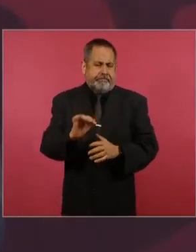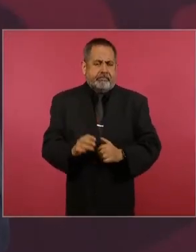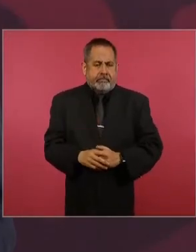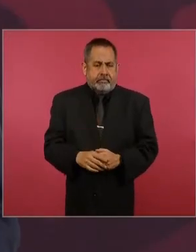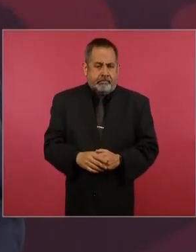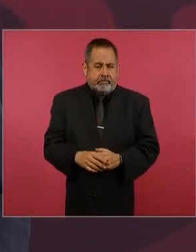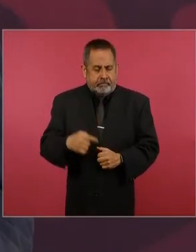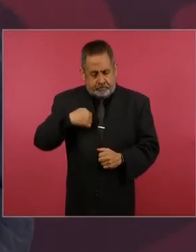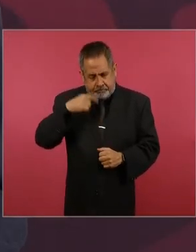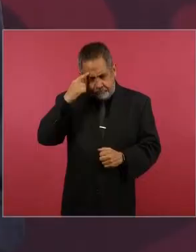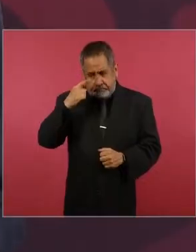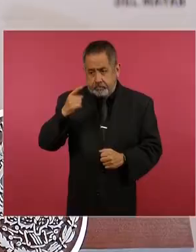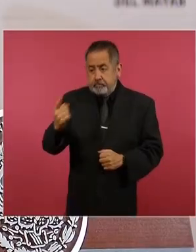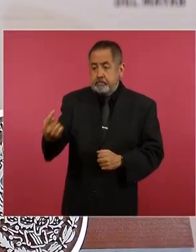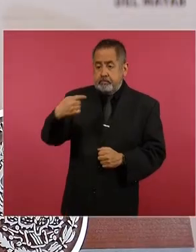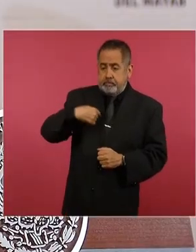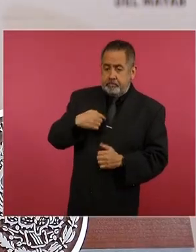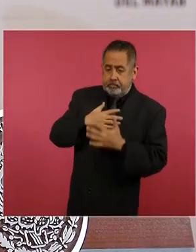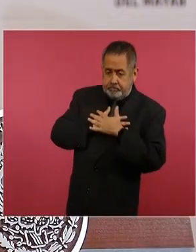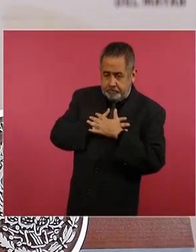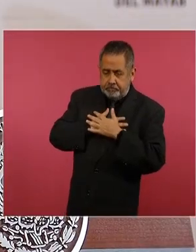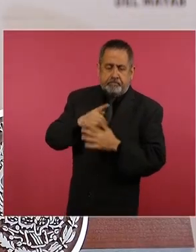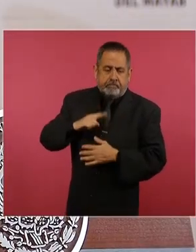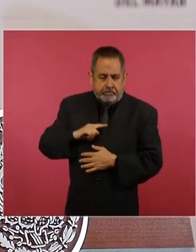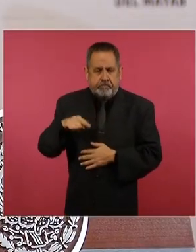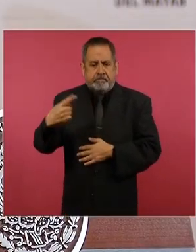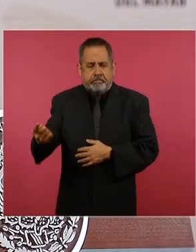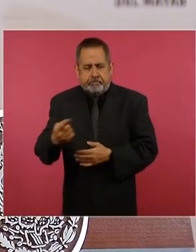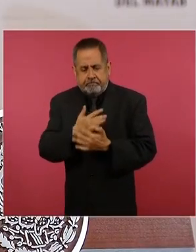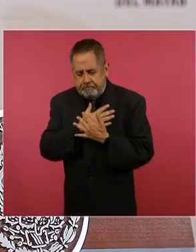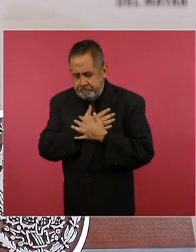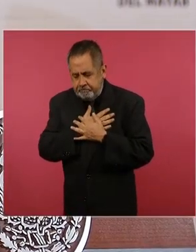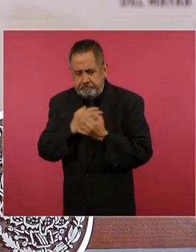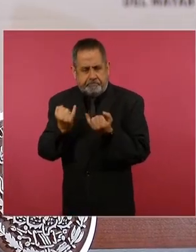por eso digo que amor con amor se paga,